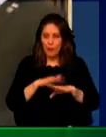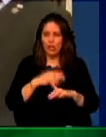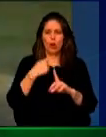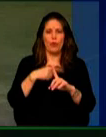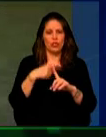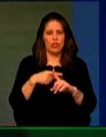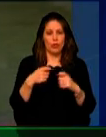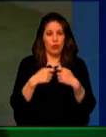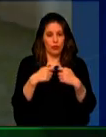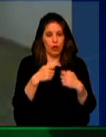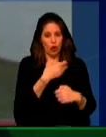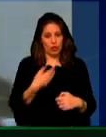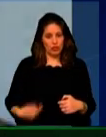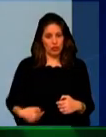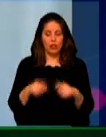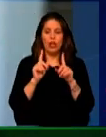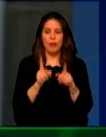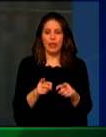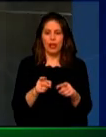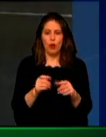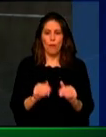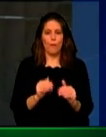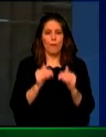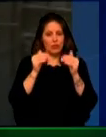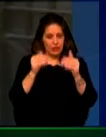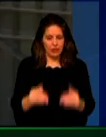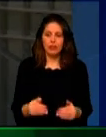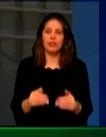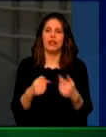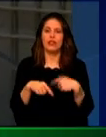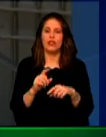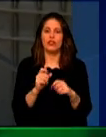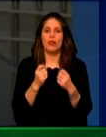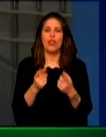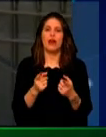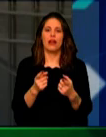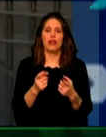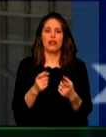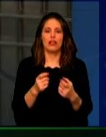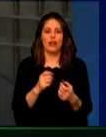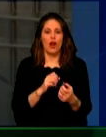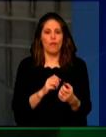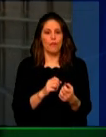la coalición, un paso adelante que creo que va a redundar